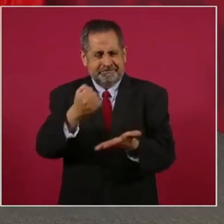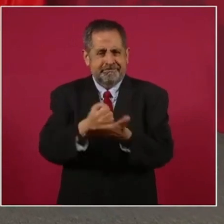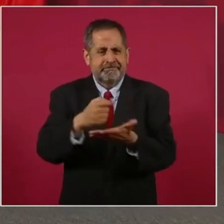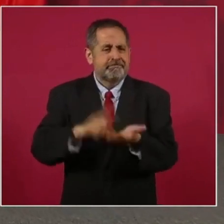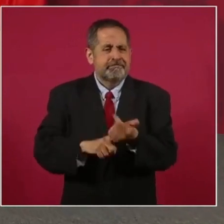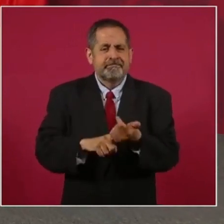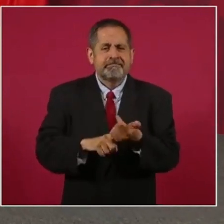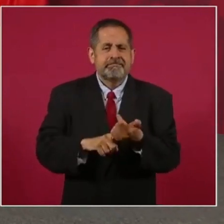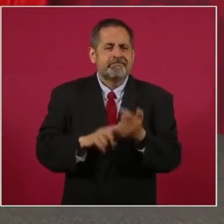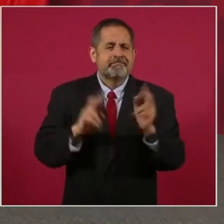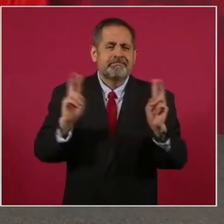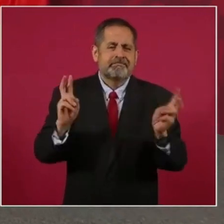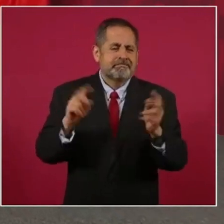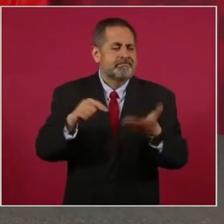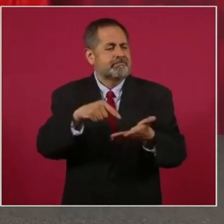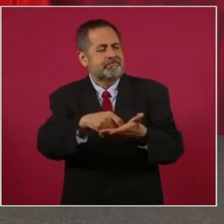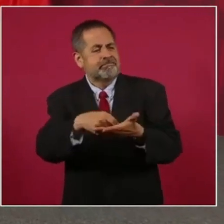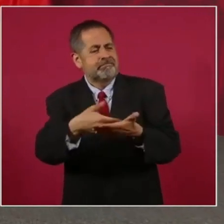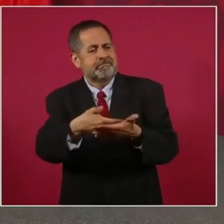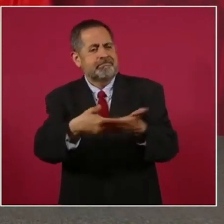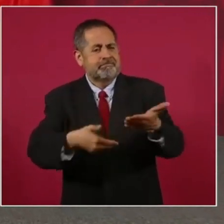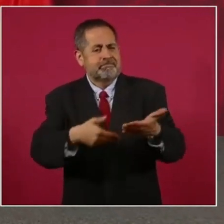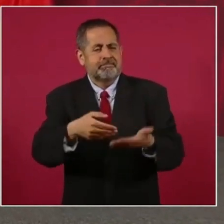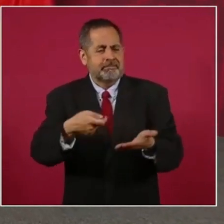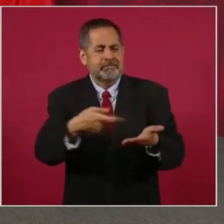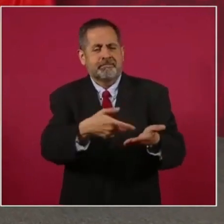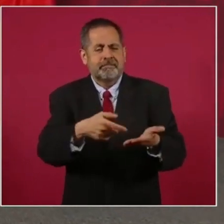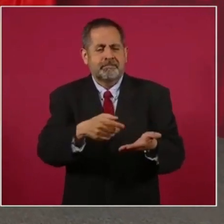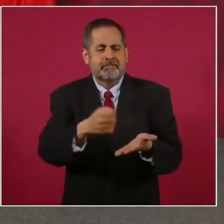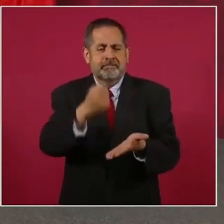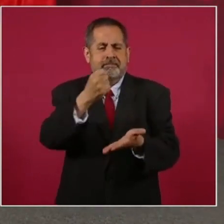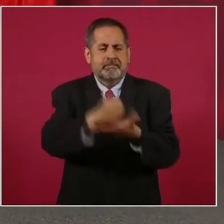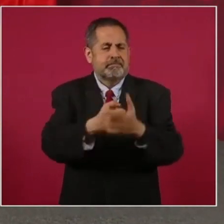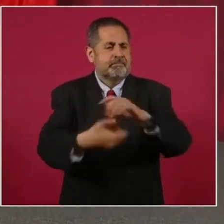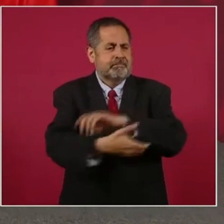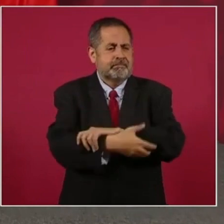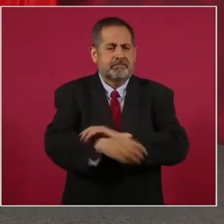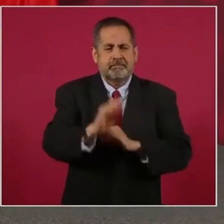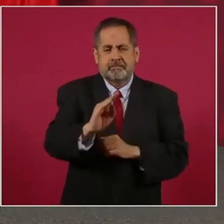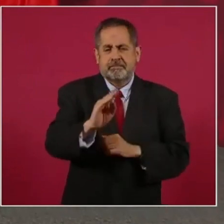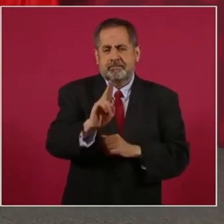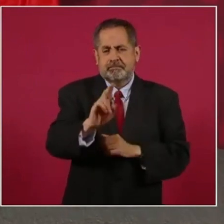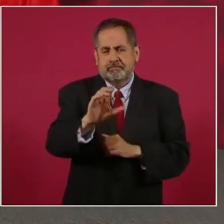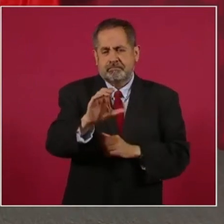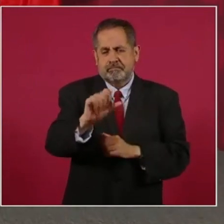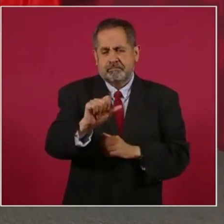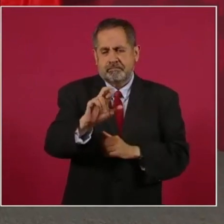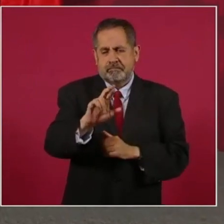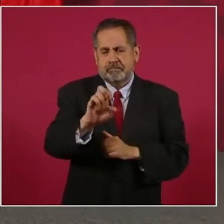los tratados de Bucareli. Fueron conversaciones